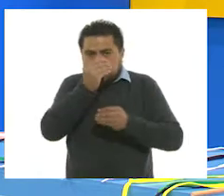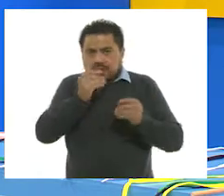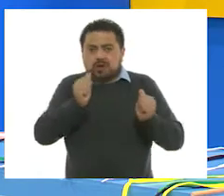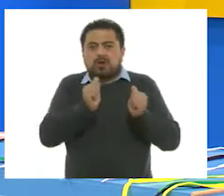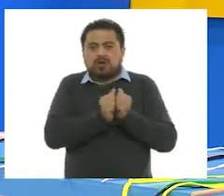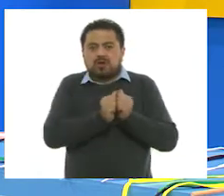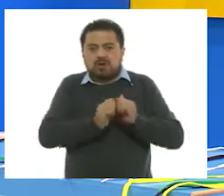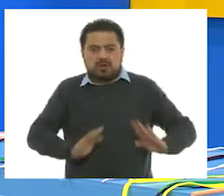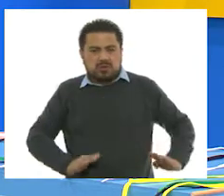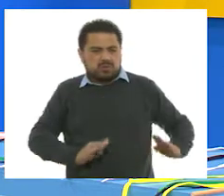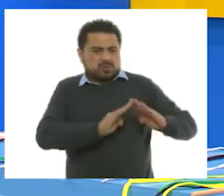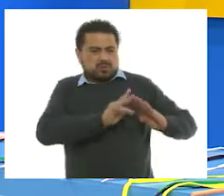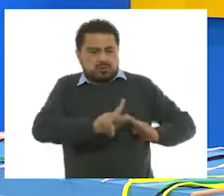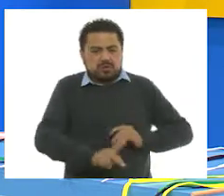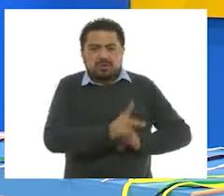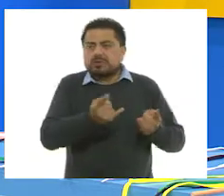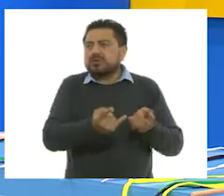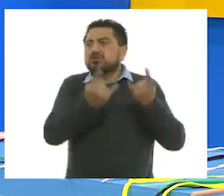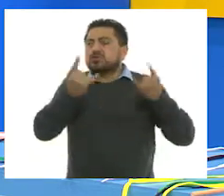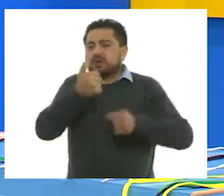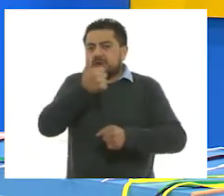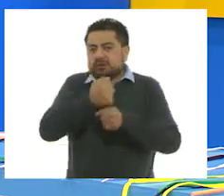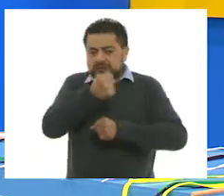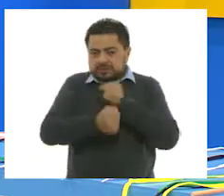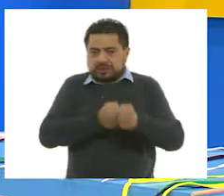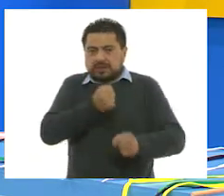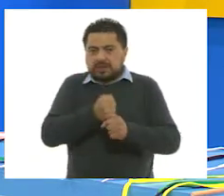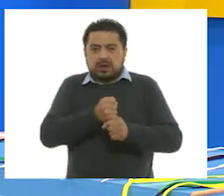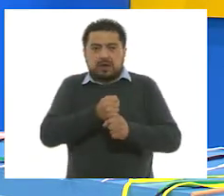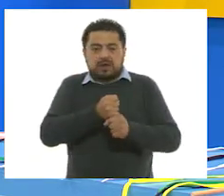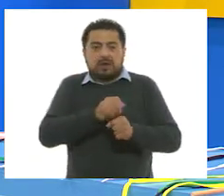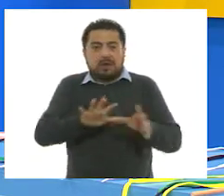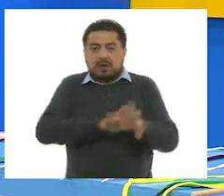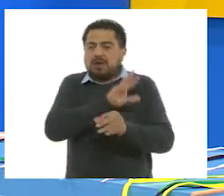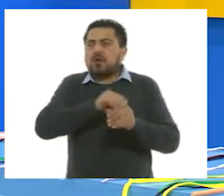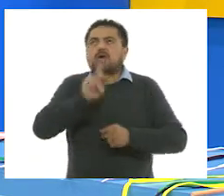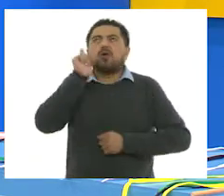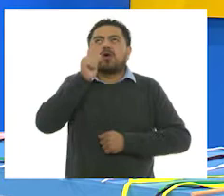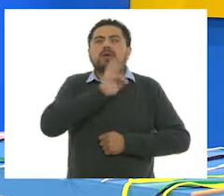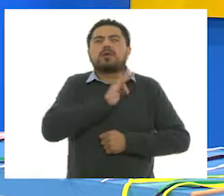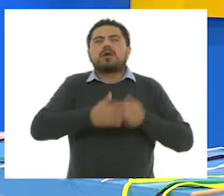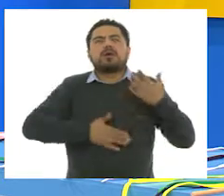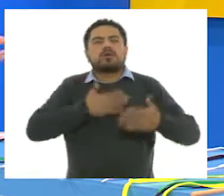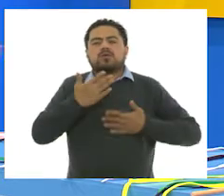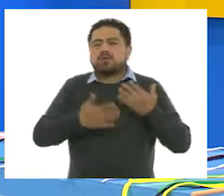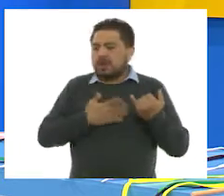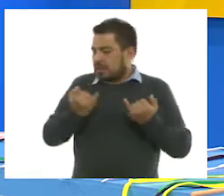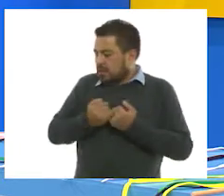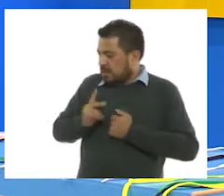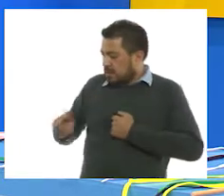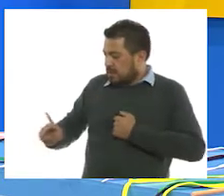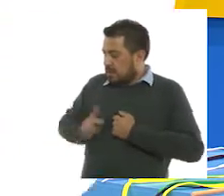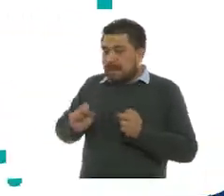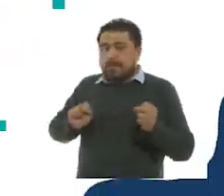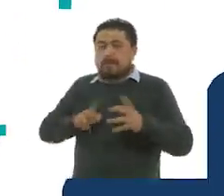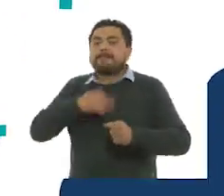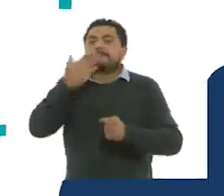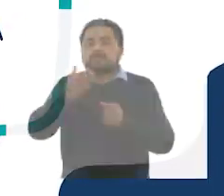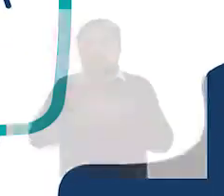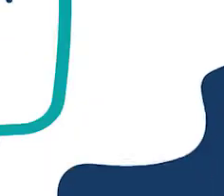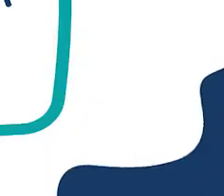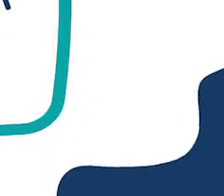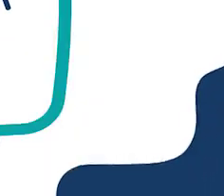el Tahuantinsuyo, historia de sexto grado. Espero lo hayan disfrutado tanto como nosotras y nos vemos en la próxima.